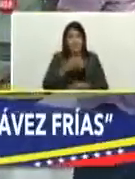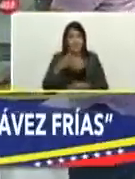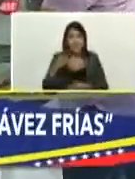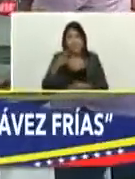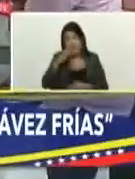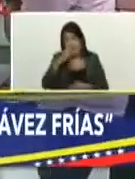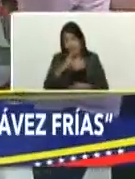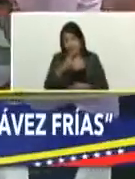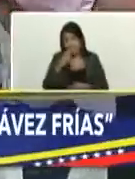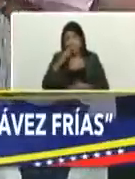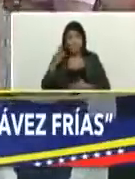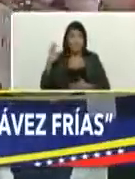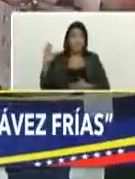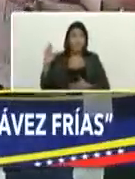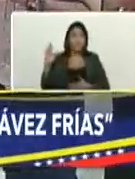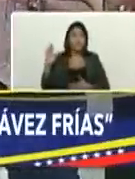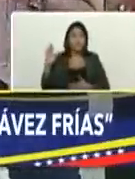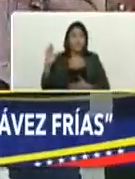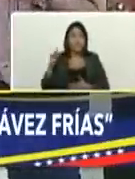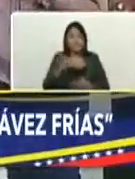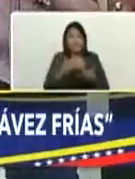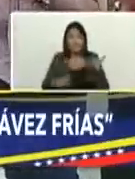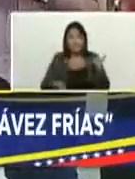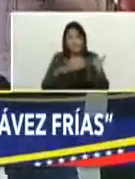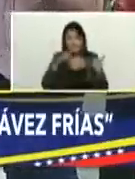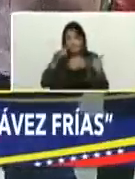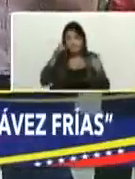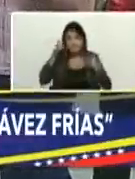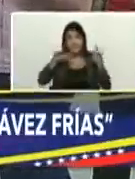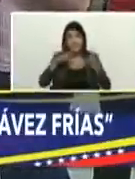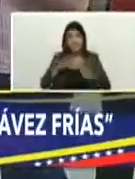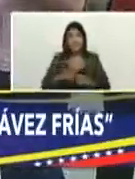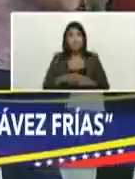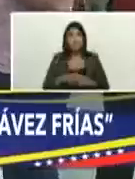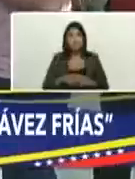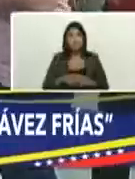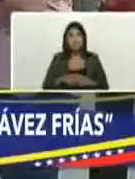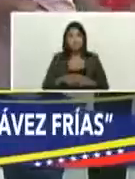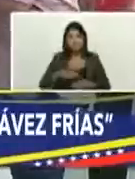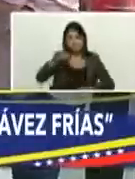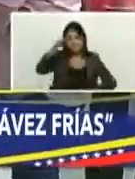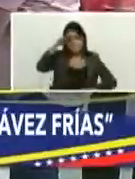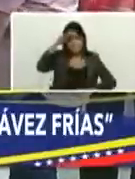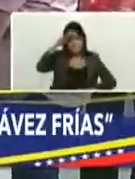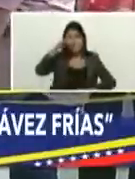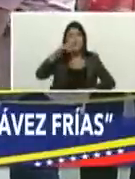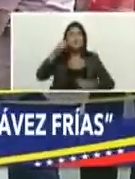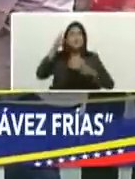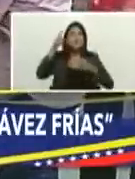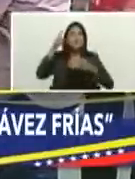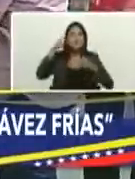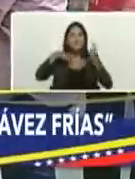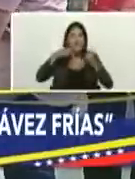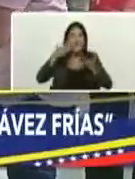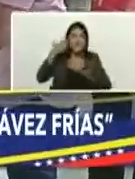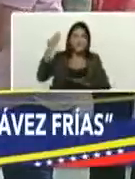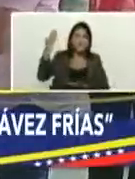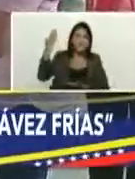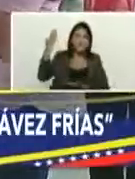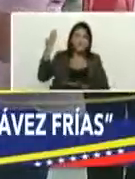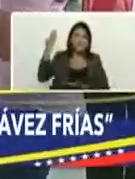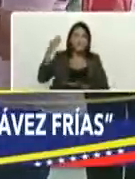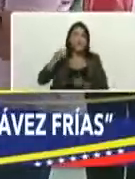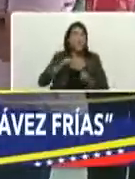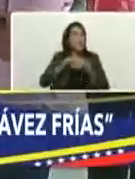del gigante, una escultura de nuestro comandante Hugo Chávez en batalla, que sigue